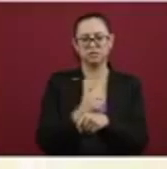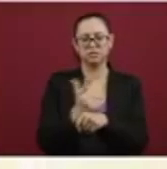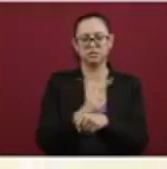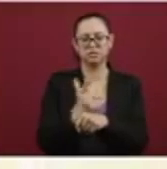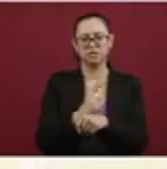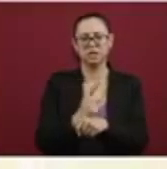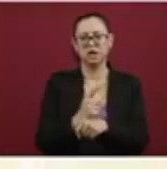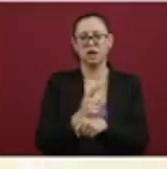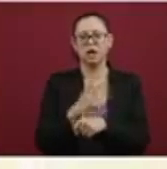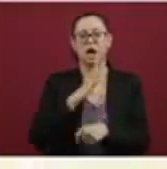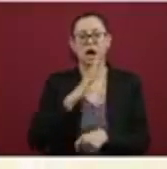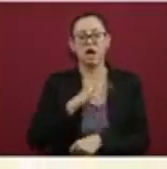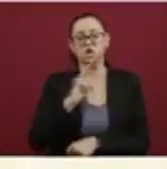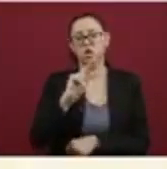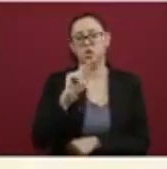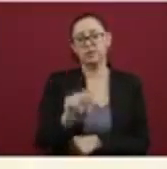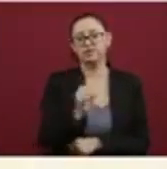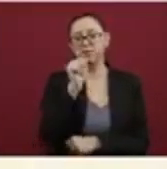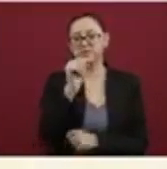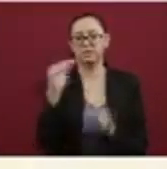tenemos